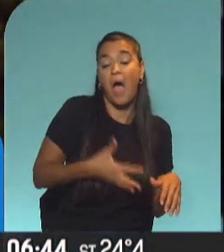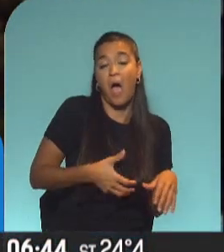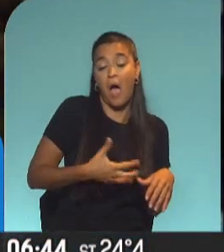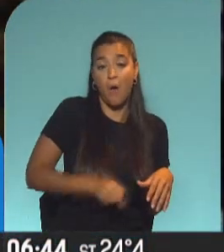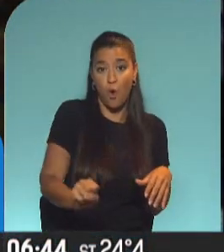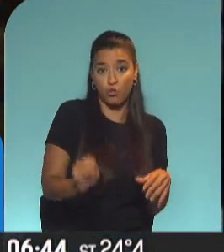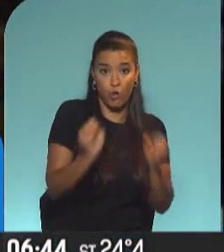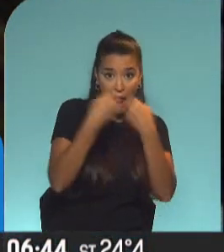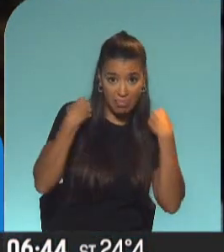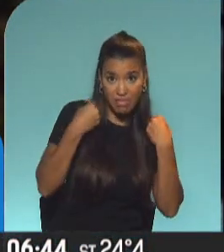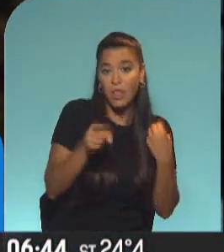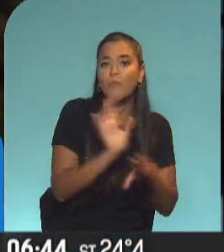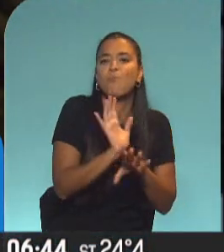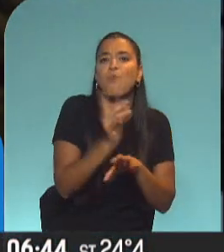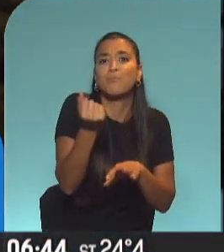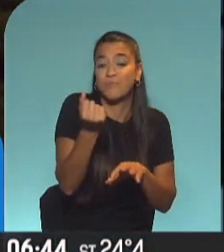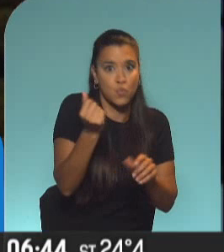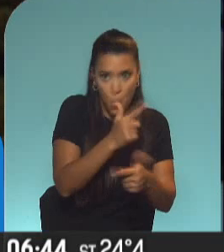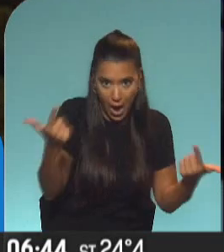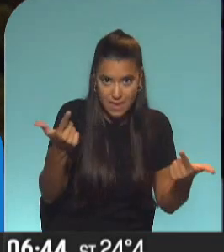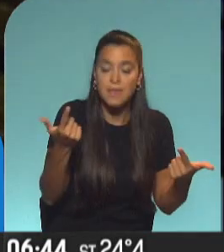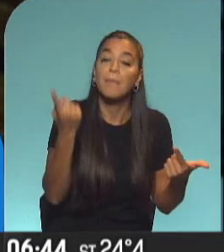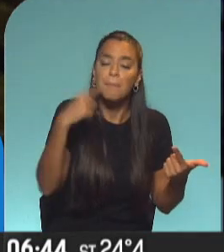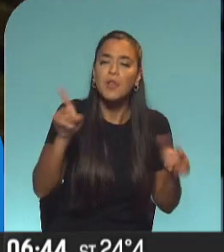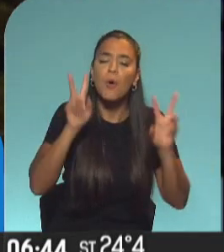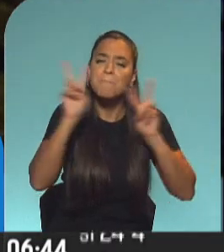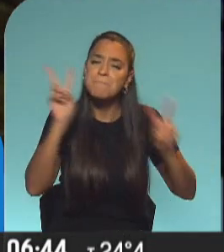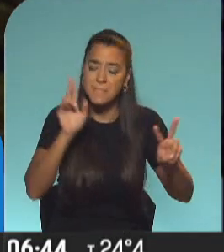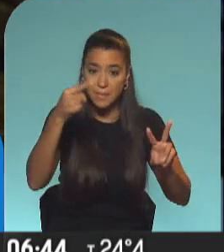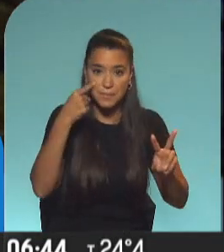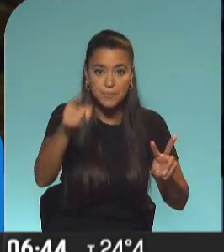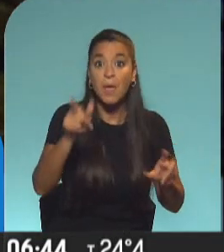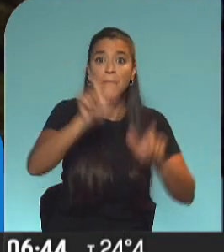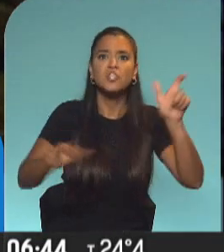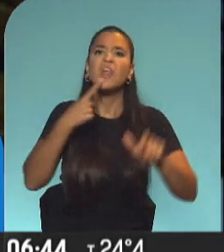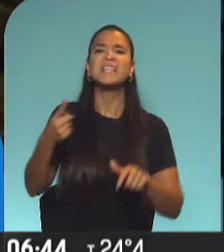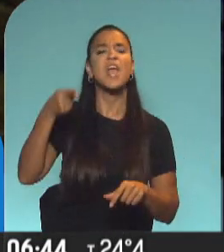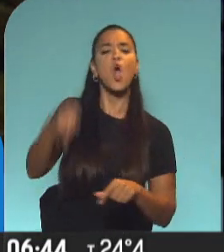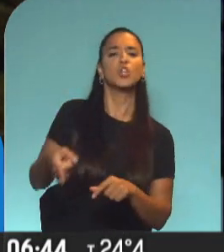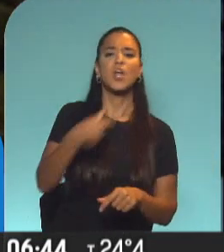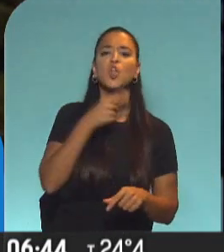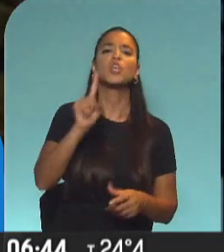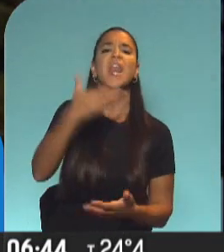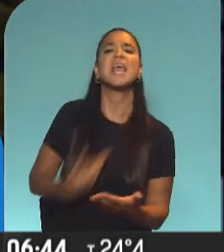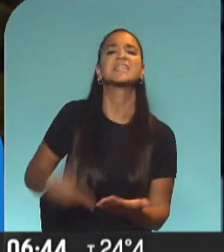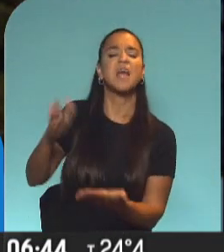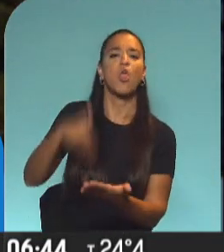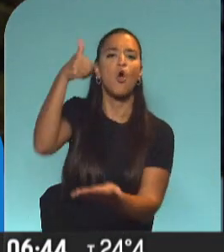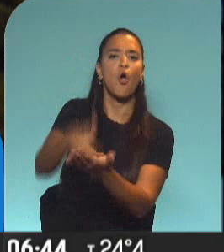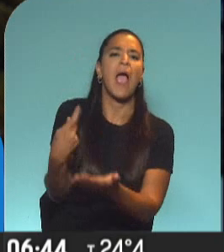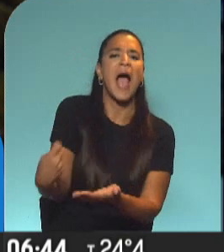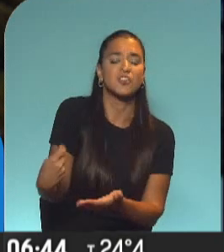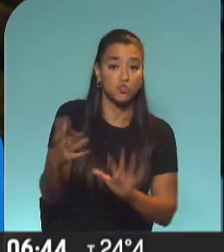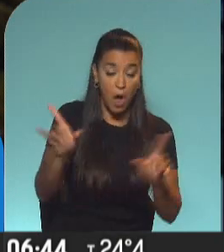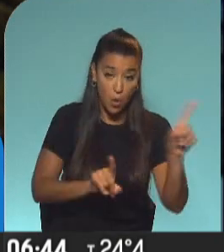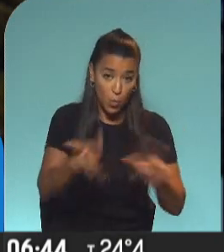precio. No, claro. Pero vamos a sumar esta mirada porque mucha gente dice, estoy en contra porque no quiero que el Estado sume más gastos. Algunos